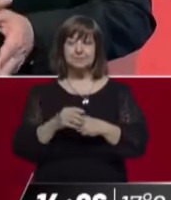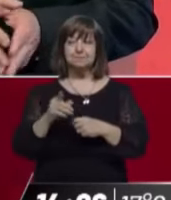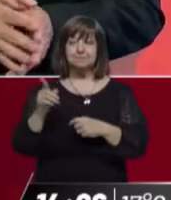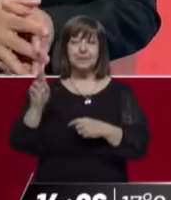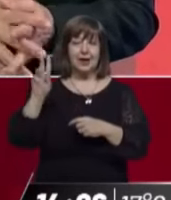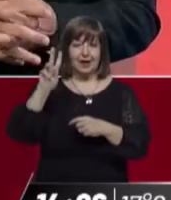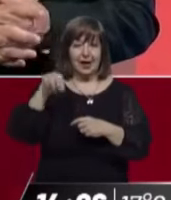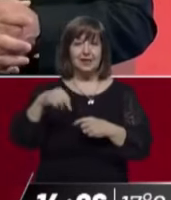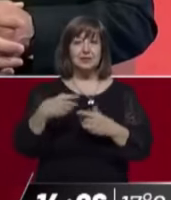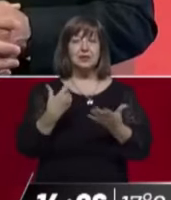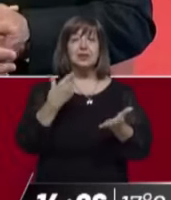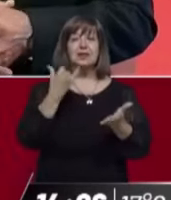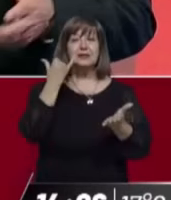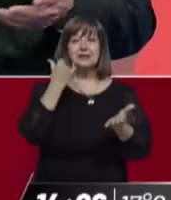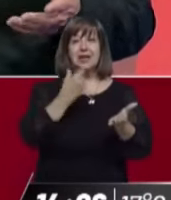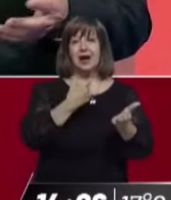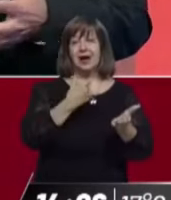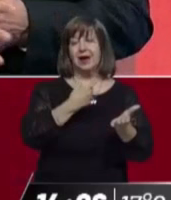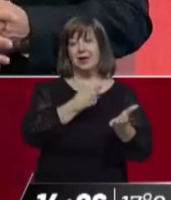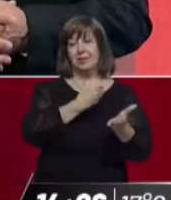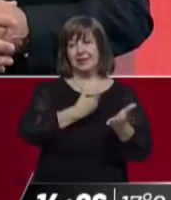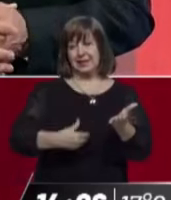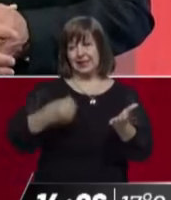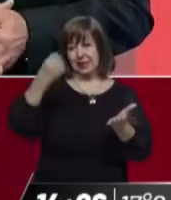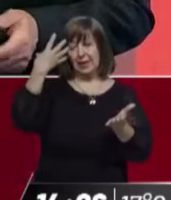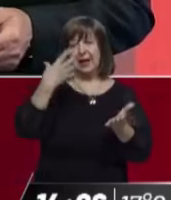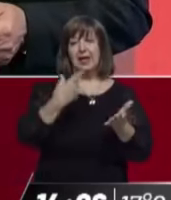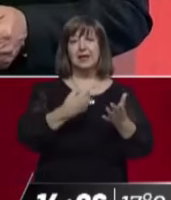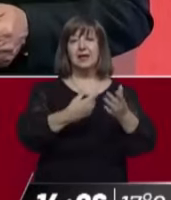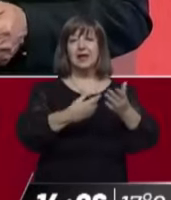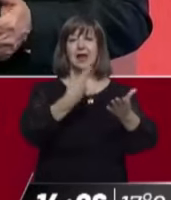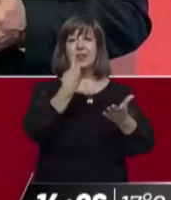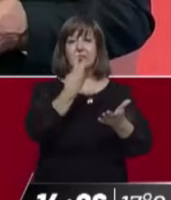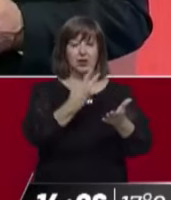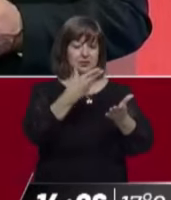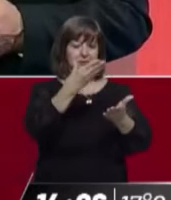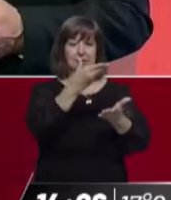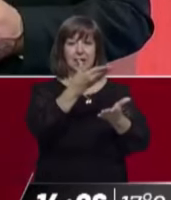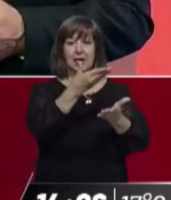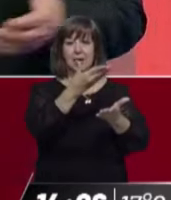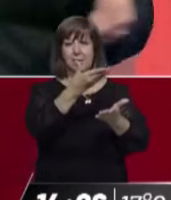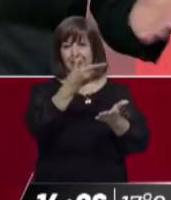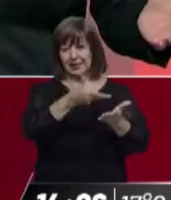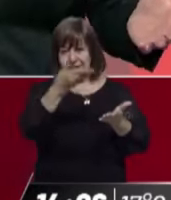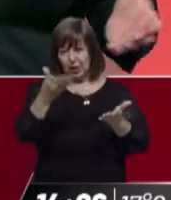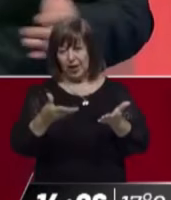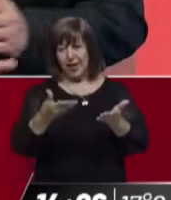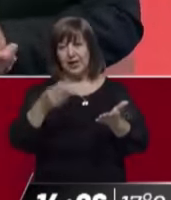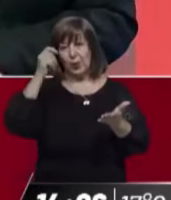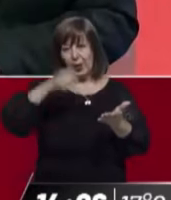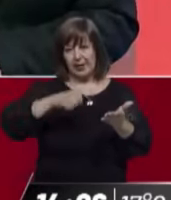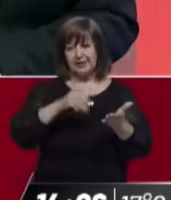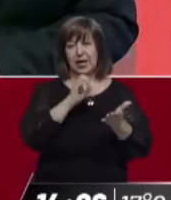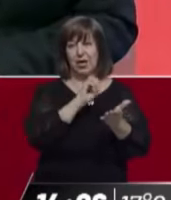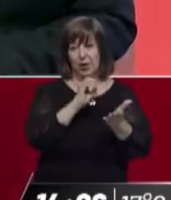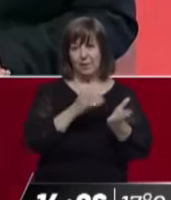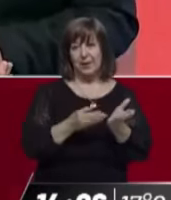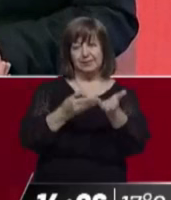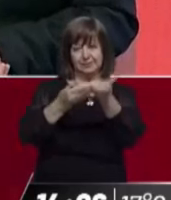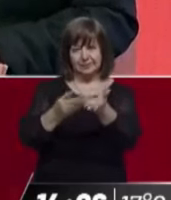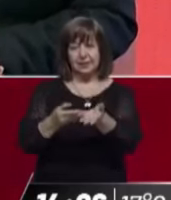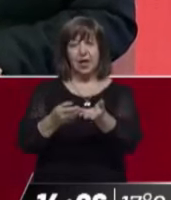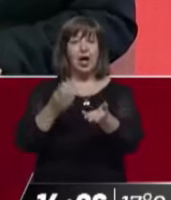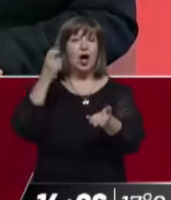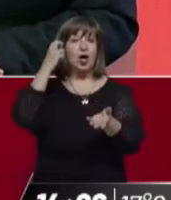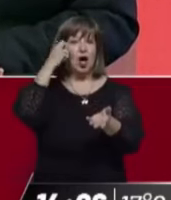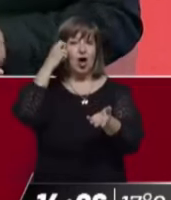que aprobar la propuesta del Poder Ejecutivo para que quede firme, con las dos terceras partes de los miembros, que no es fácil conseguir. Y